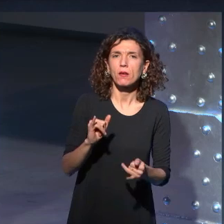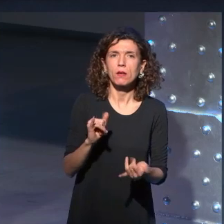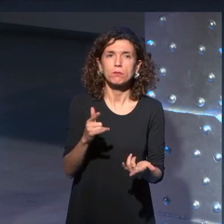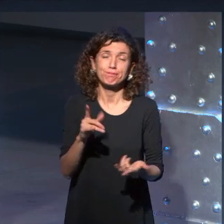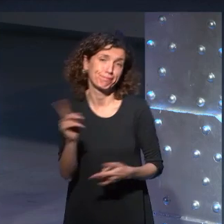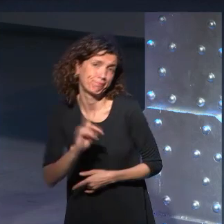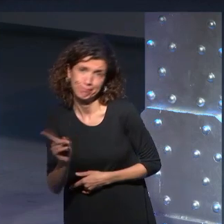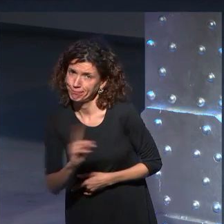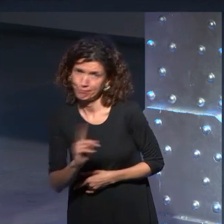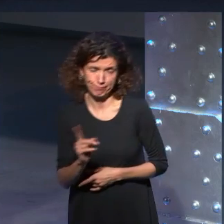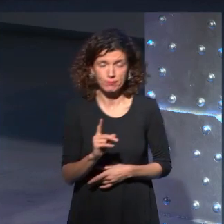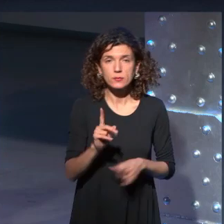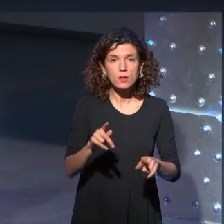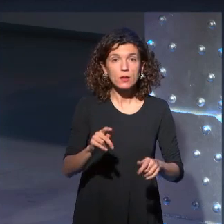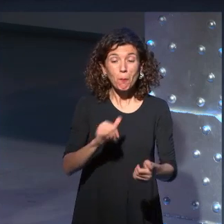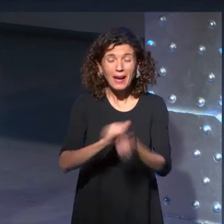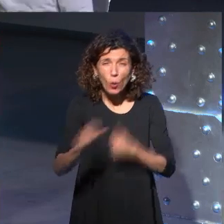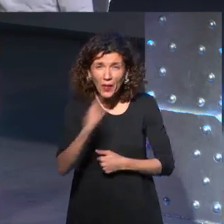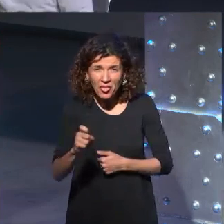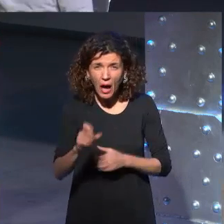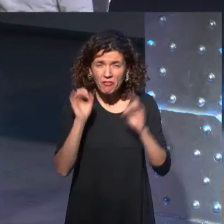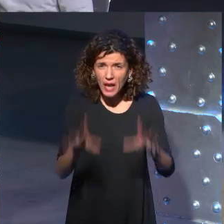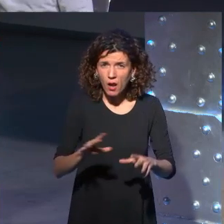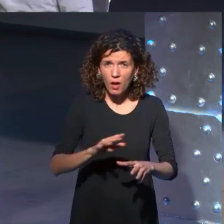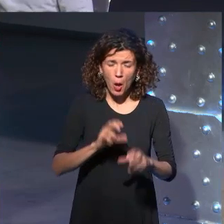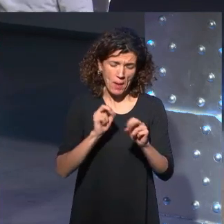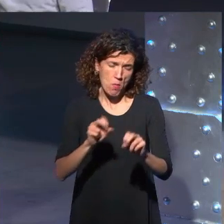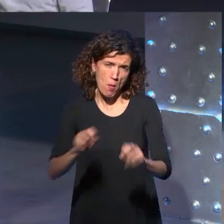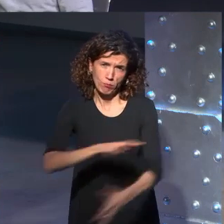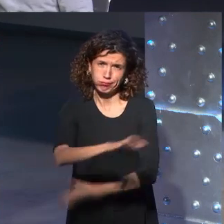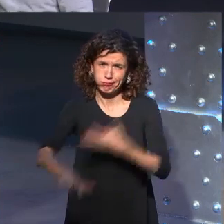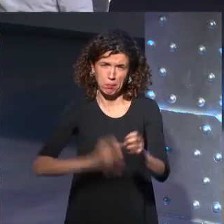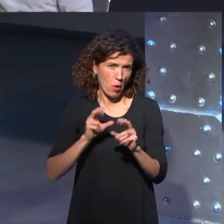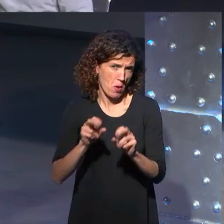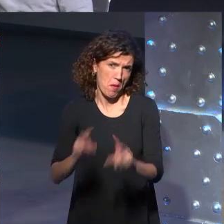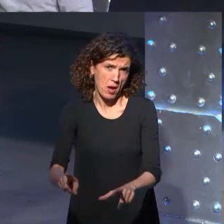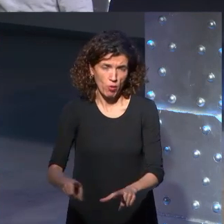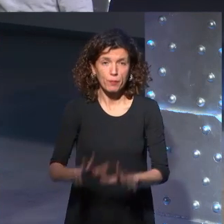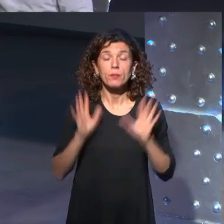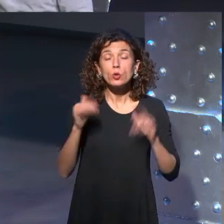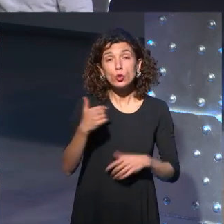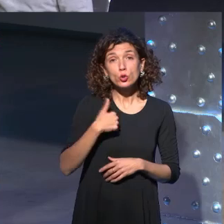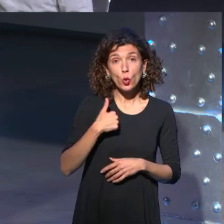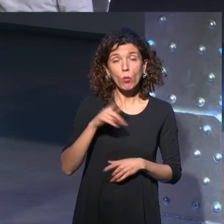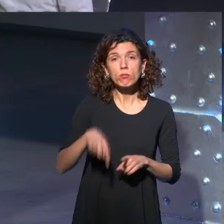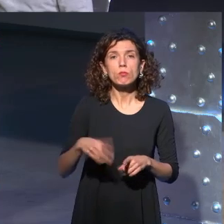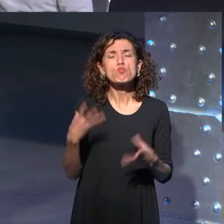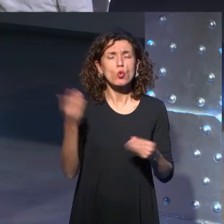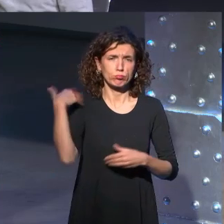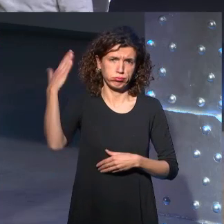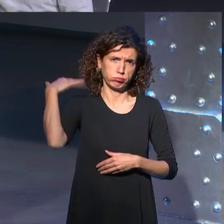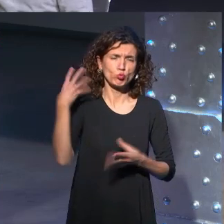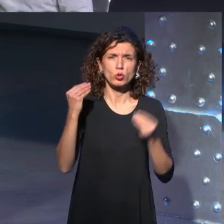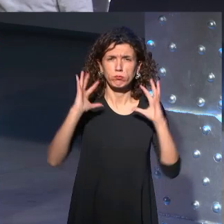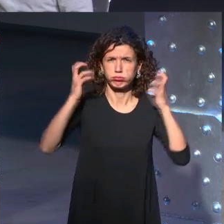daño realmente, sino lo que provoca son espirales de violencia. Yo sí fui sujeto de mucha